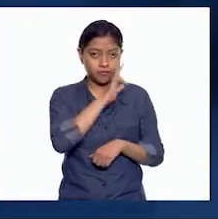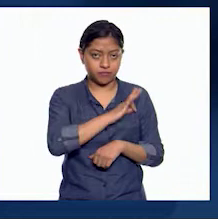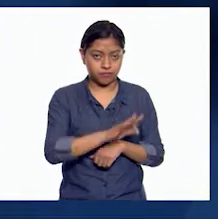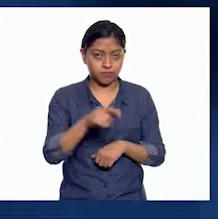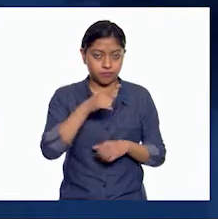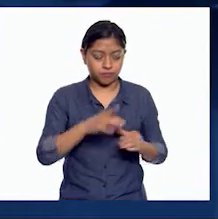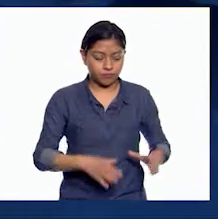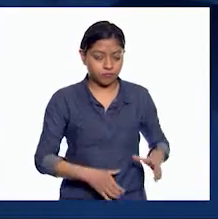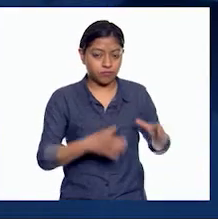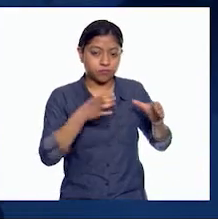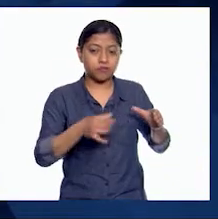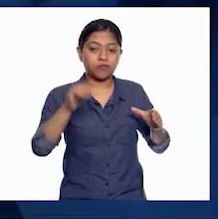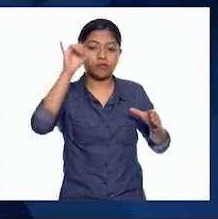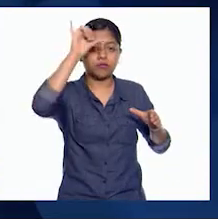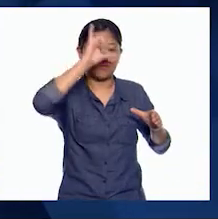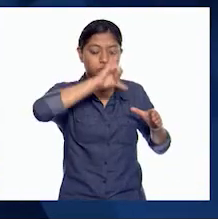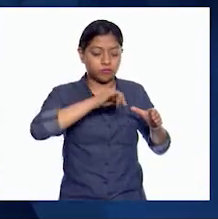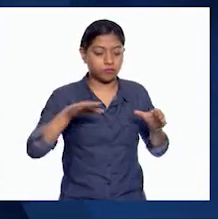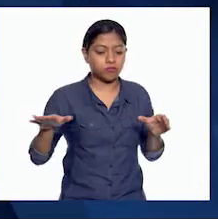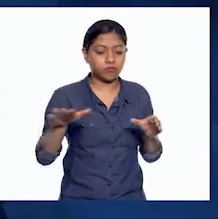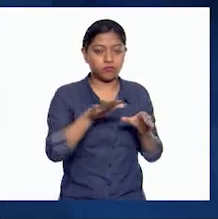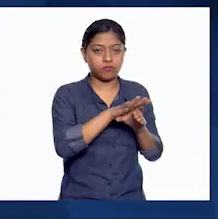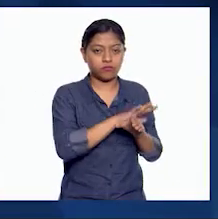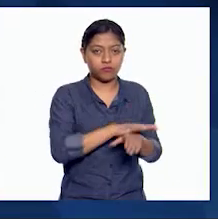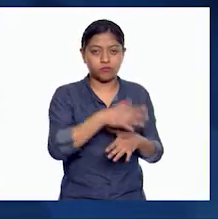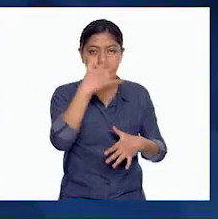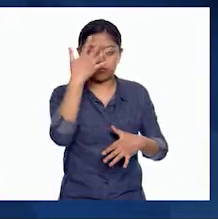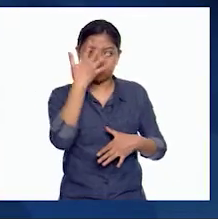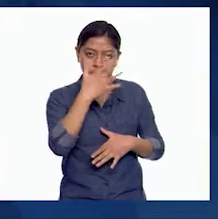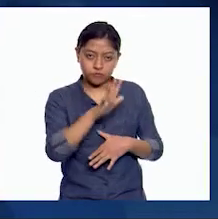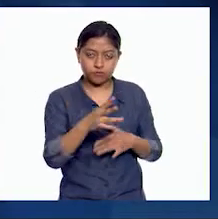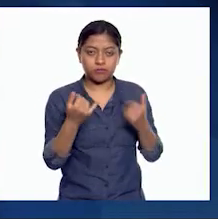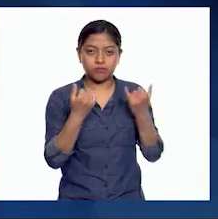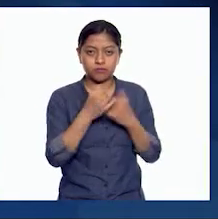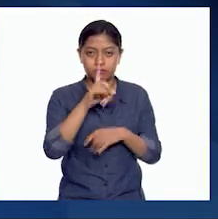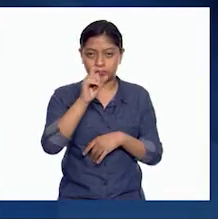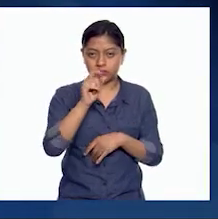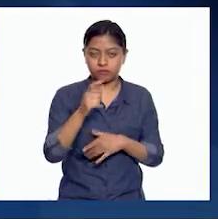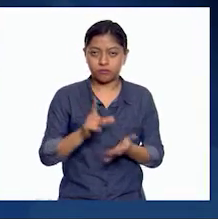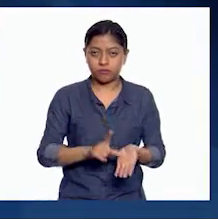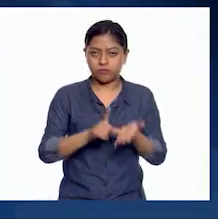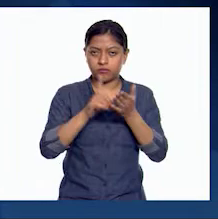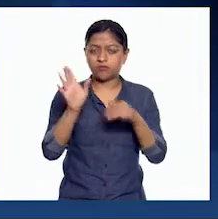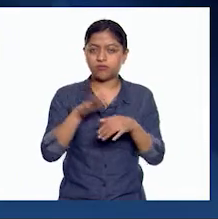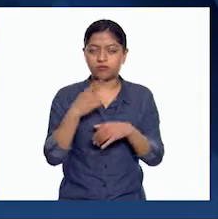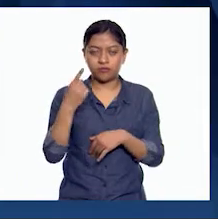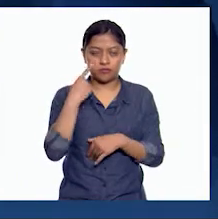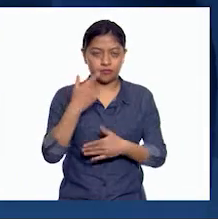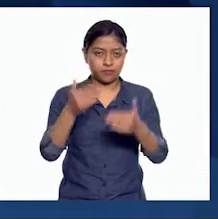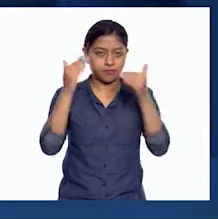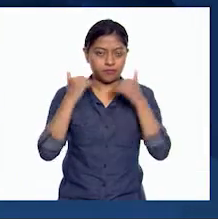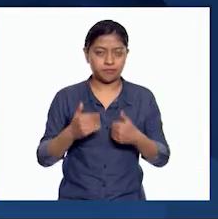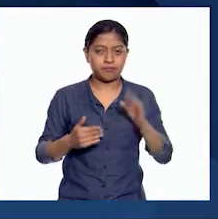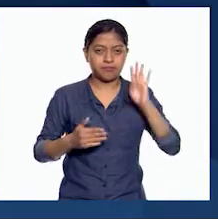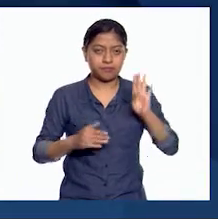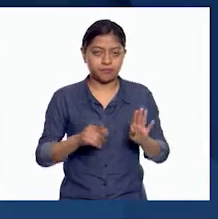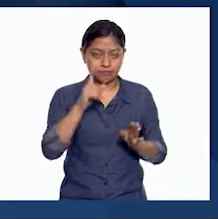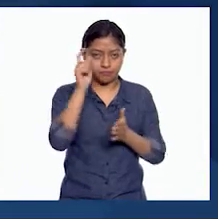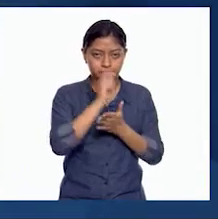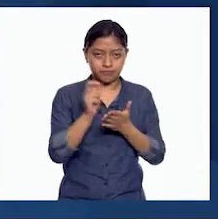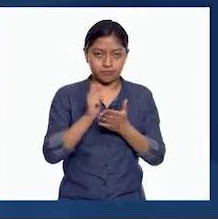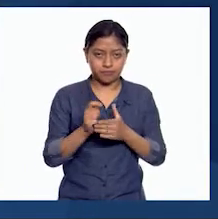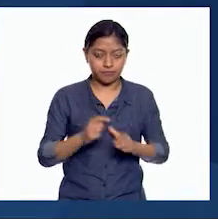la capacidad de los garrafones sea de entre 10 y 20 litros? ¿Por qué? Inciso B. Escriban